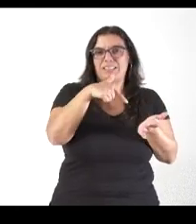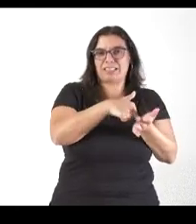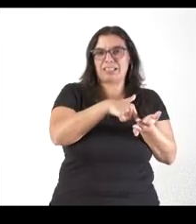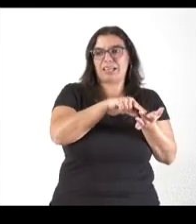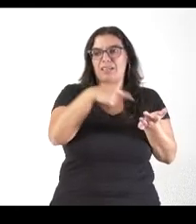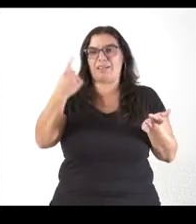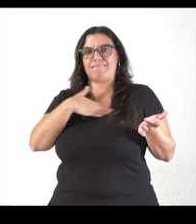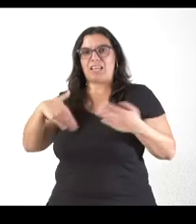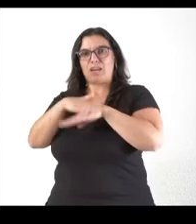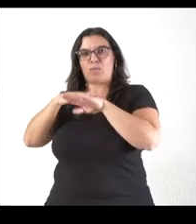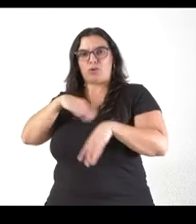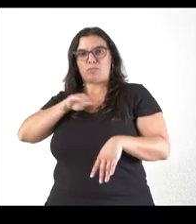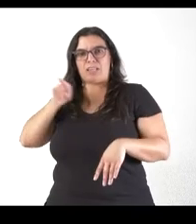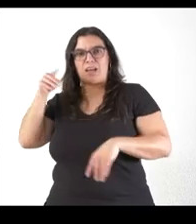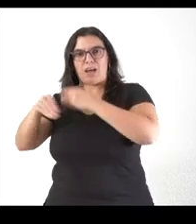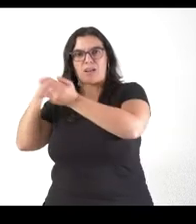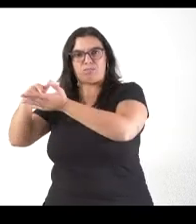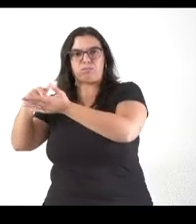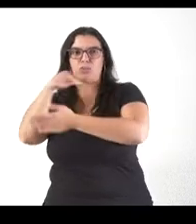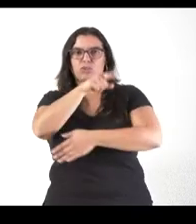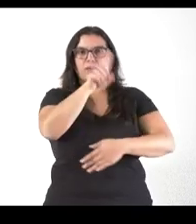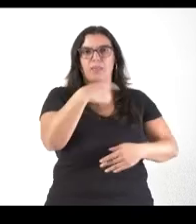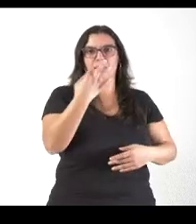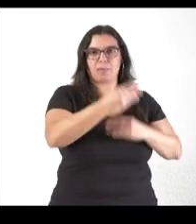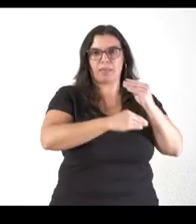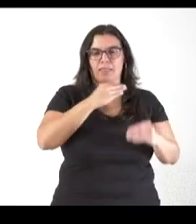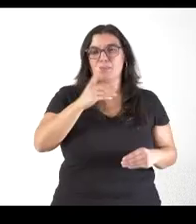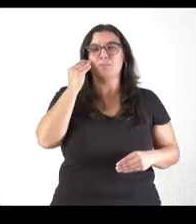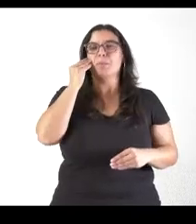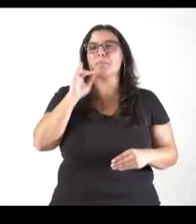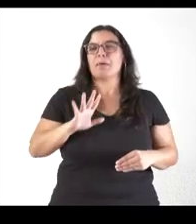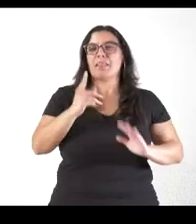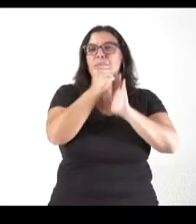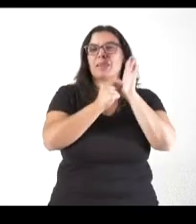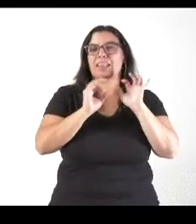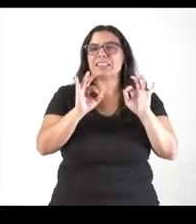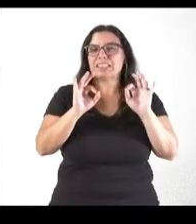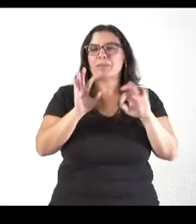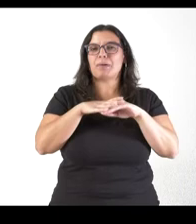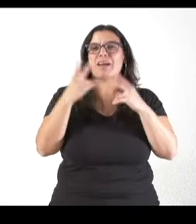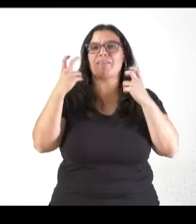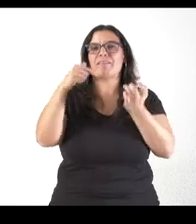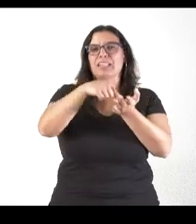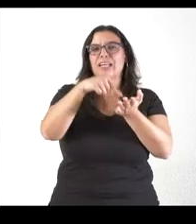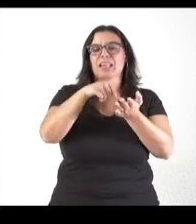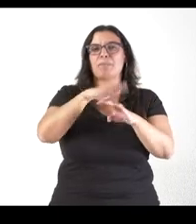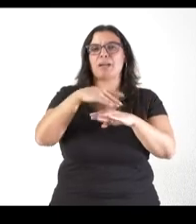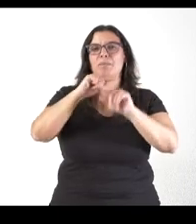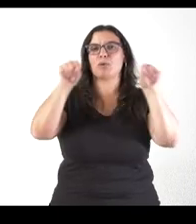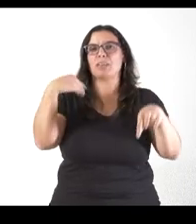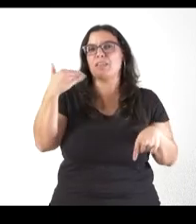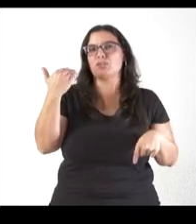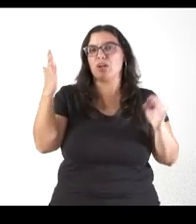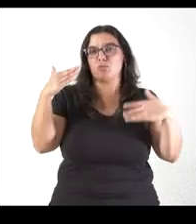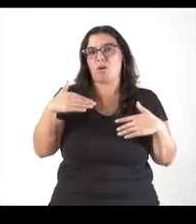y el gobierno Bueno creo que no están las medidas específica para fiscalidad para la provincia de Soria Más allá de las